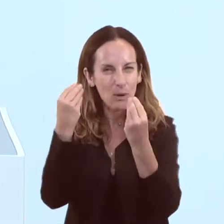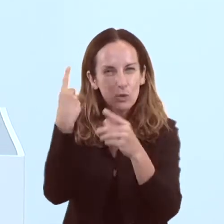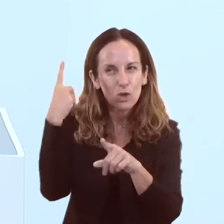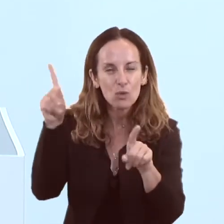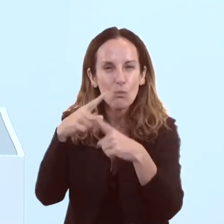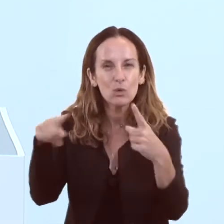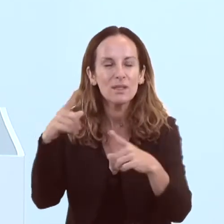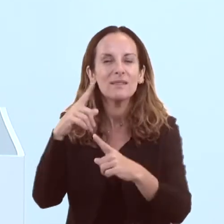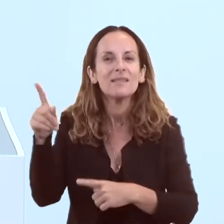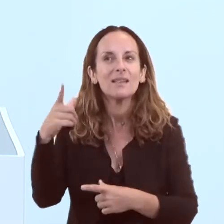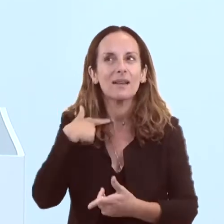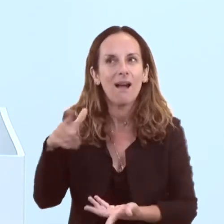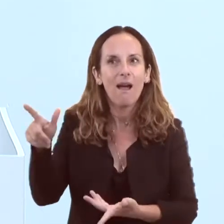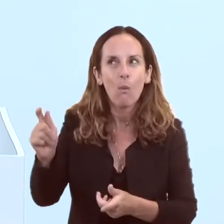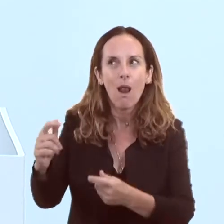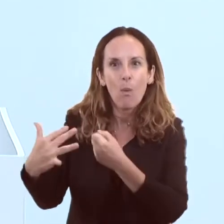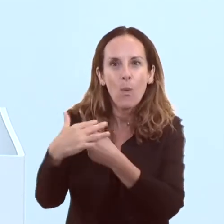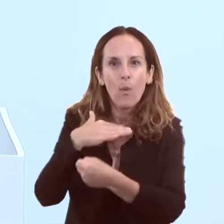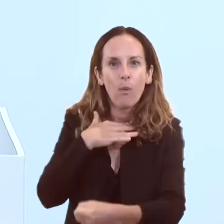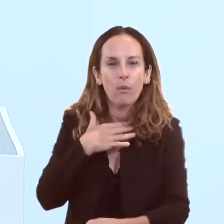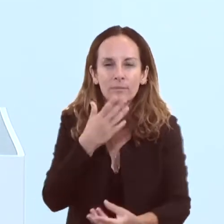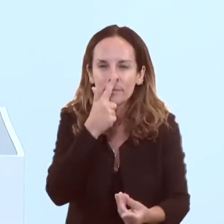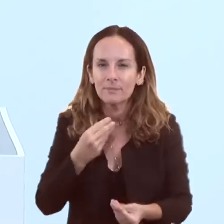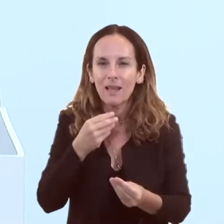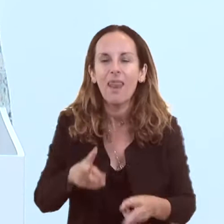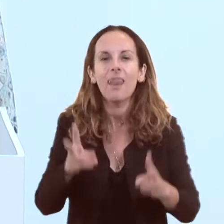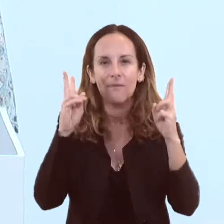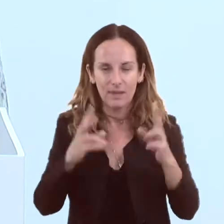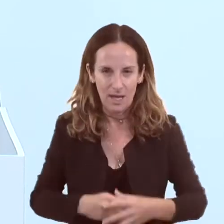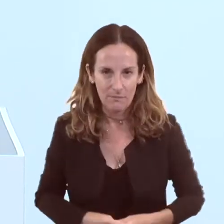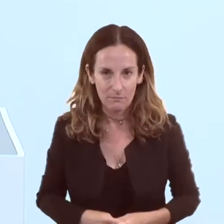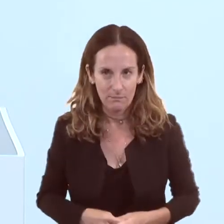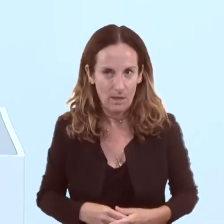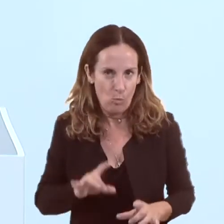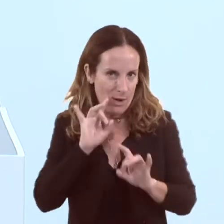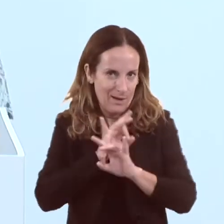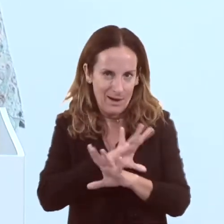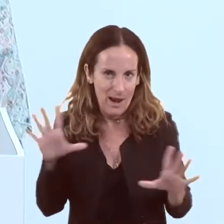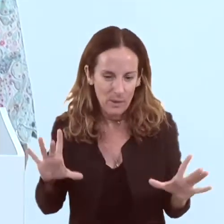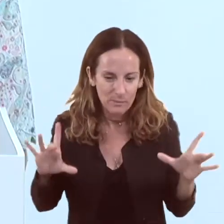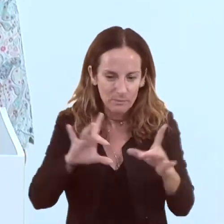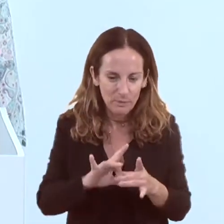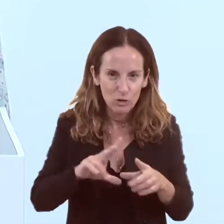otra significación particular en la evolución general de la sociedad española